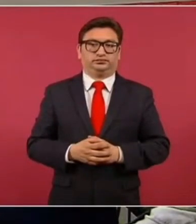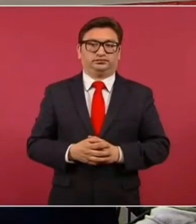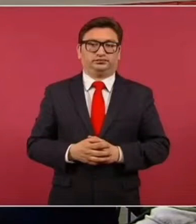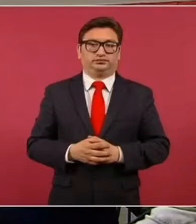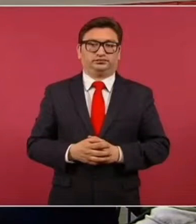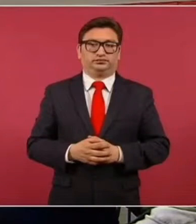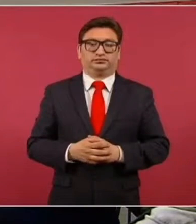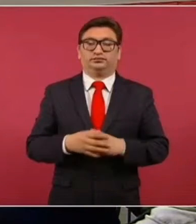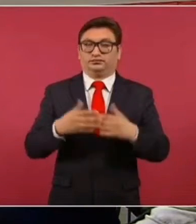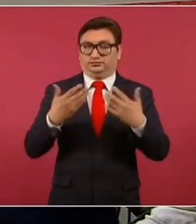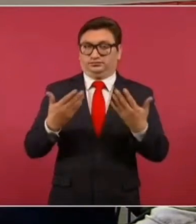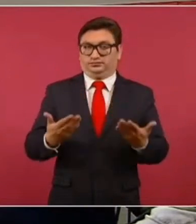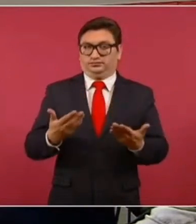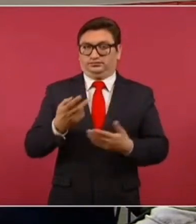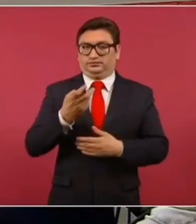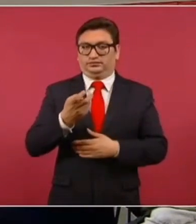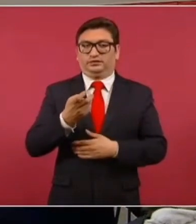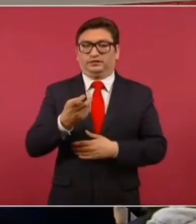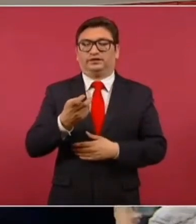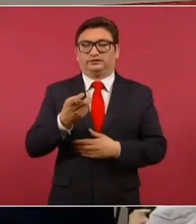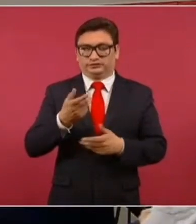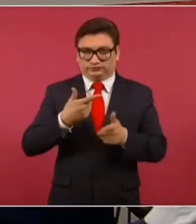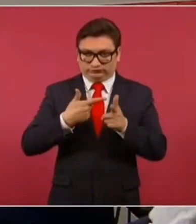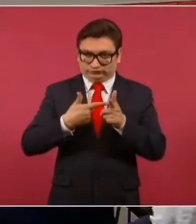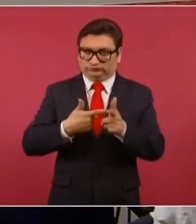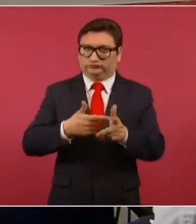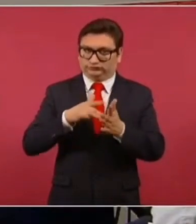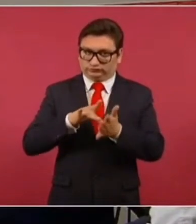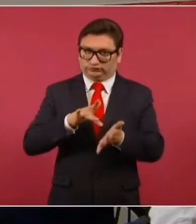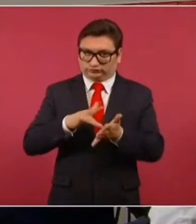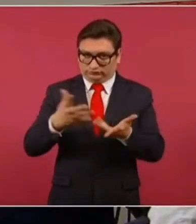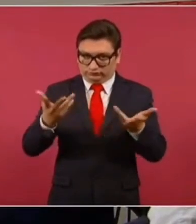Entonces, esto hay que seguirlo haciendo